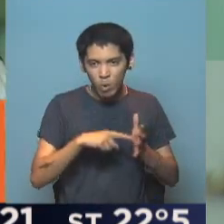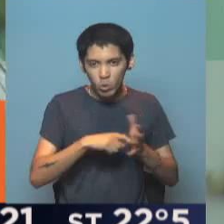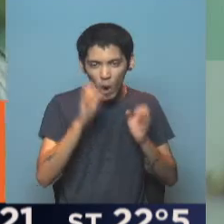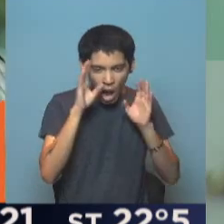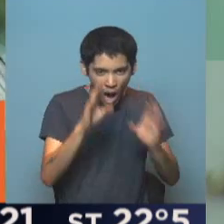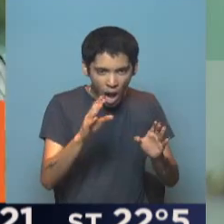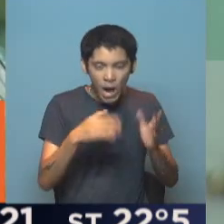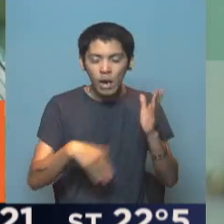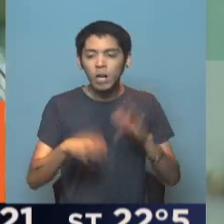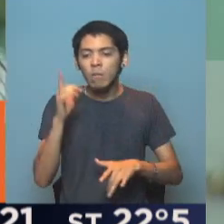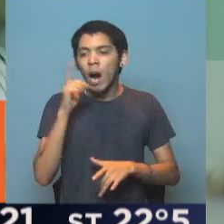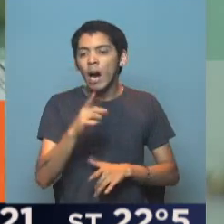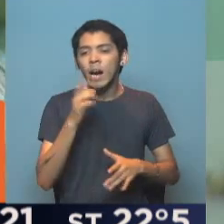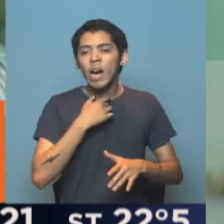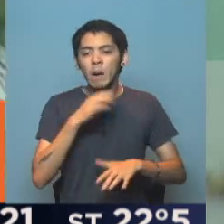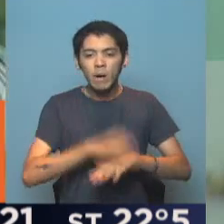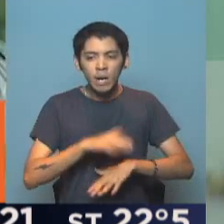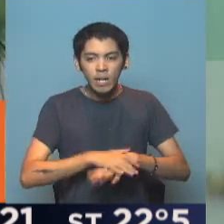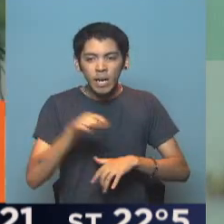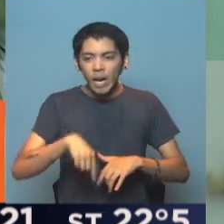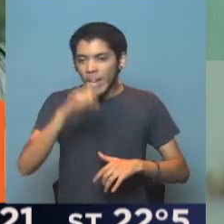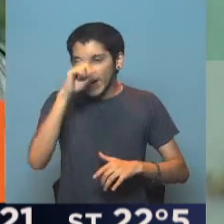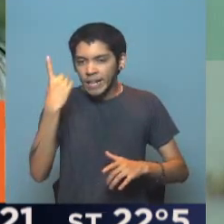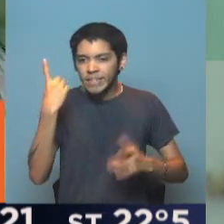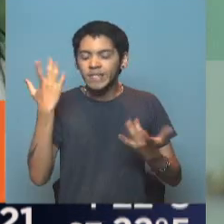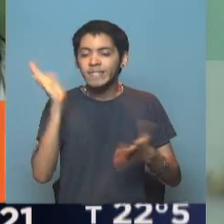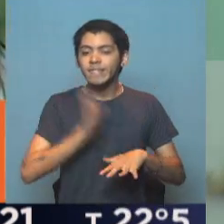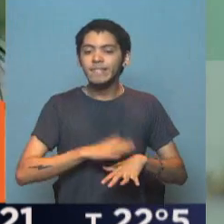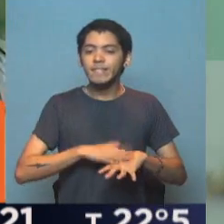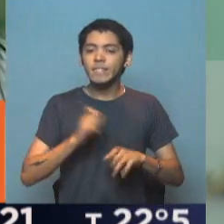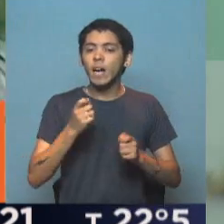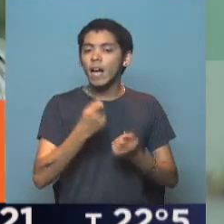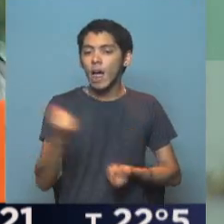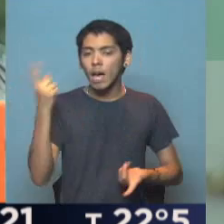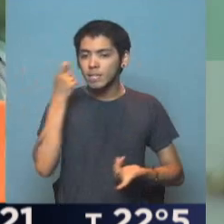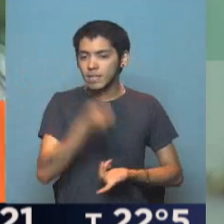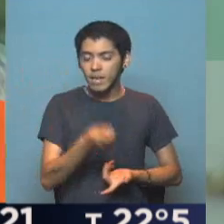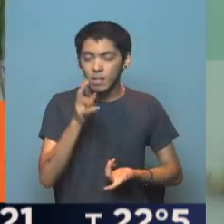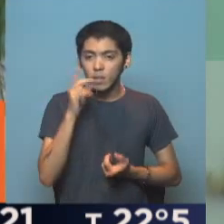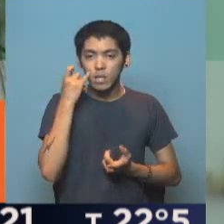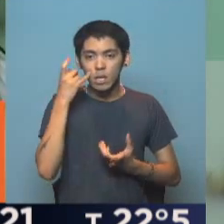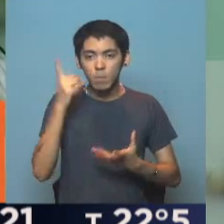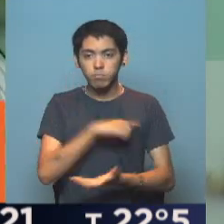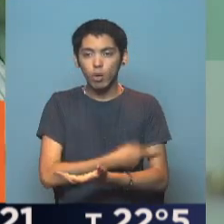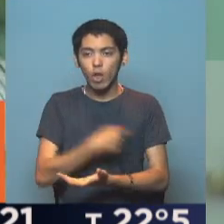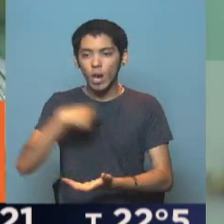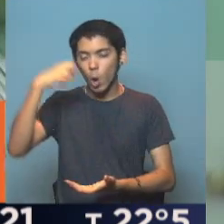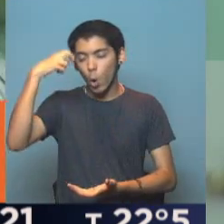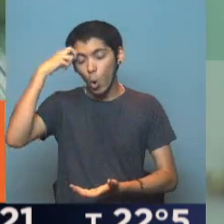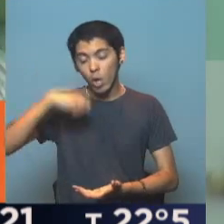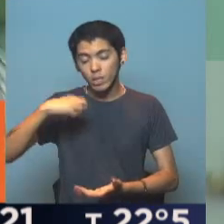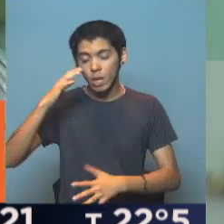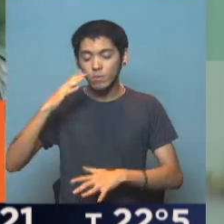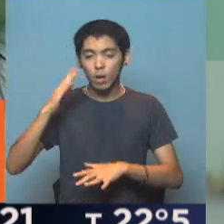Particularmente vamos a tratar de responsabilizar en esto. El Estado es responsable de cada femicidio y el Poder Judicial ha tenido una responsabilidad